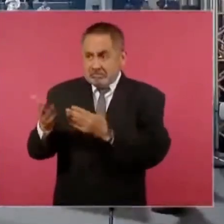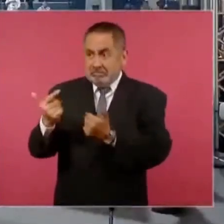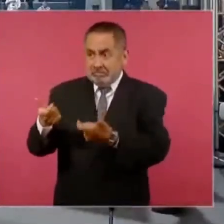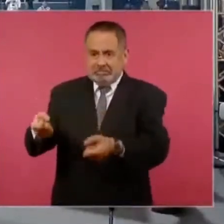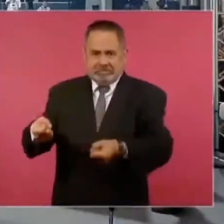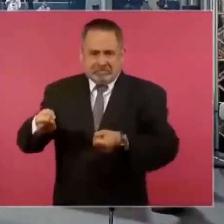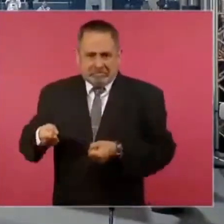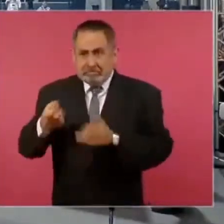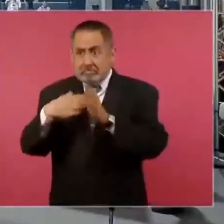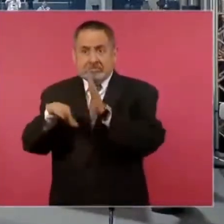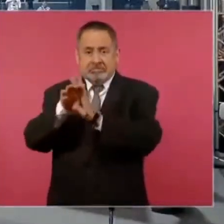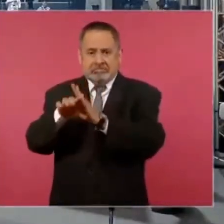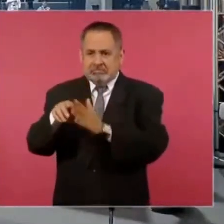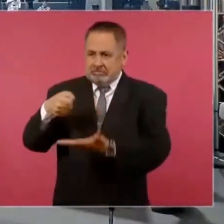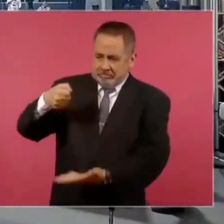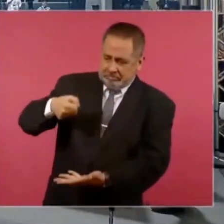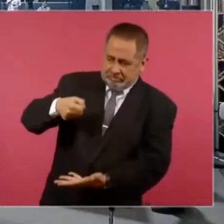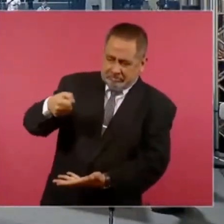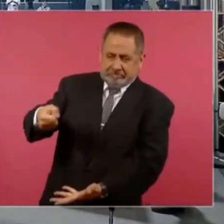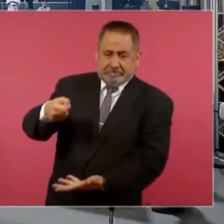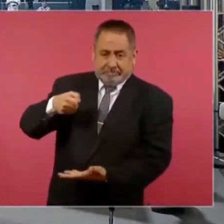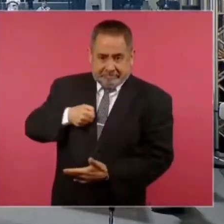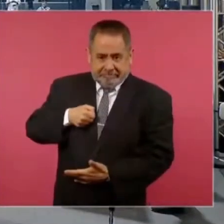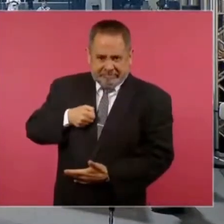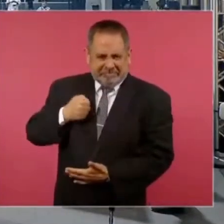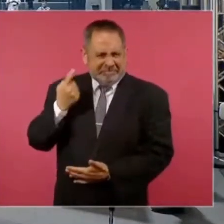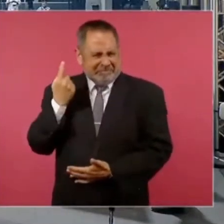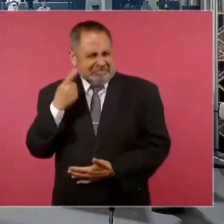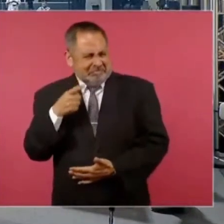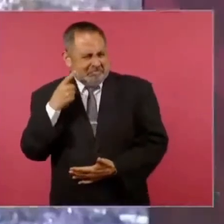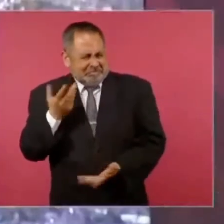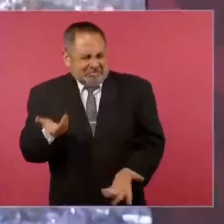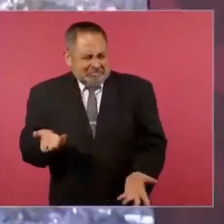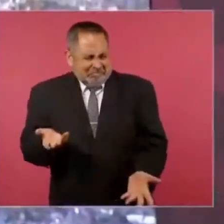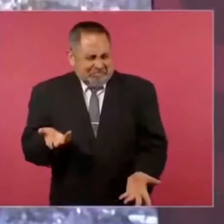a un cuarto, a que me dieran una maleta de dinero.